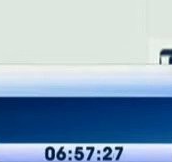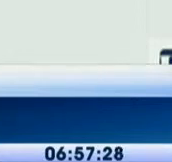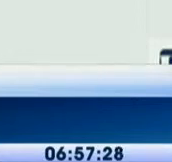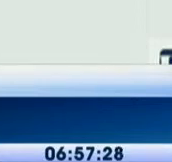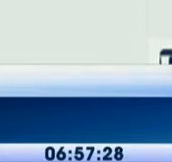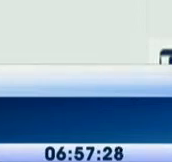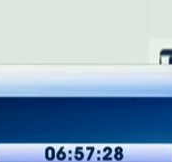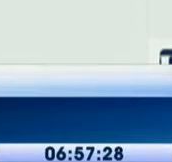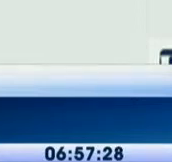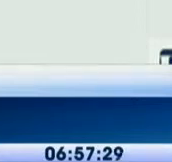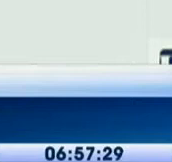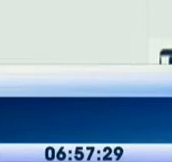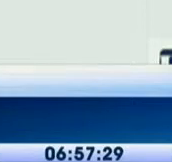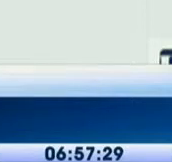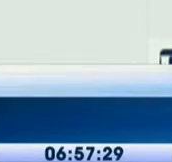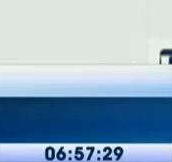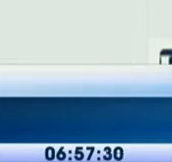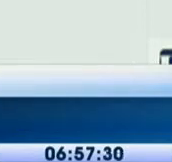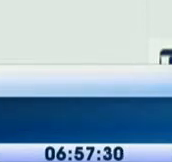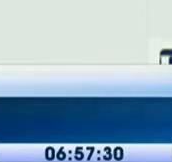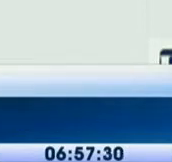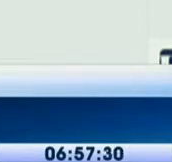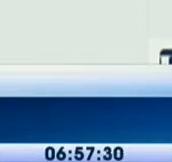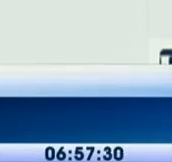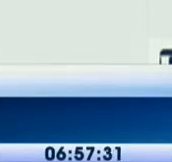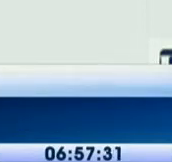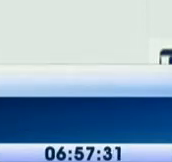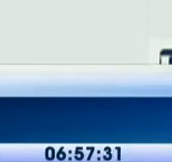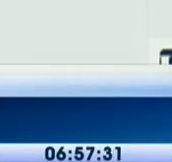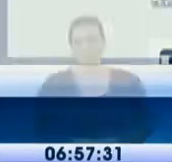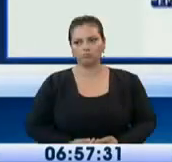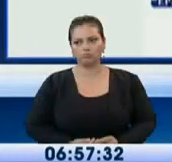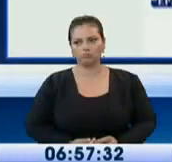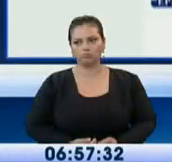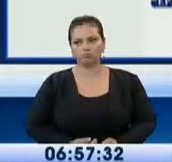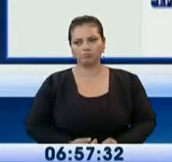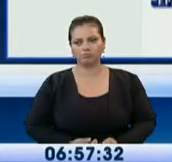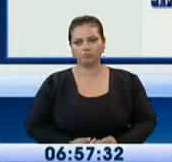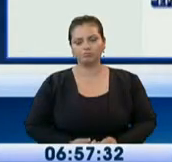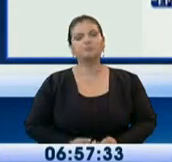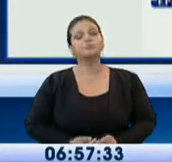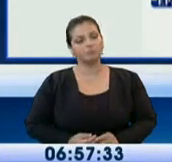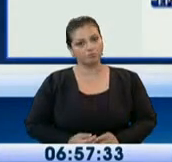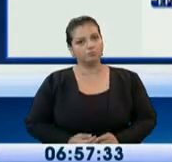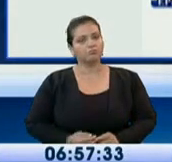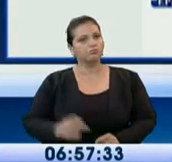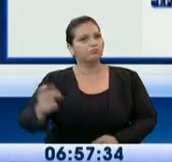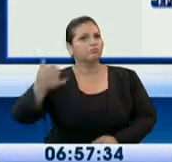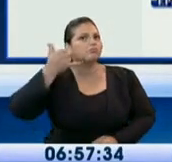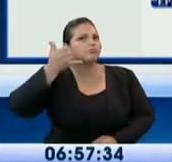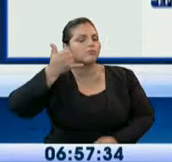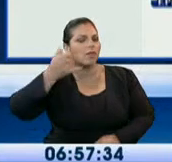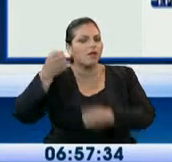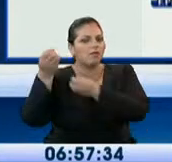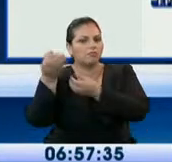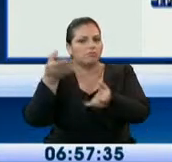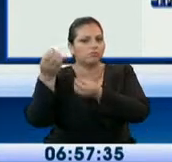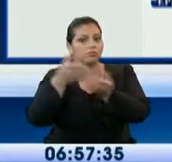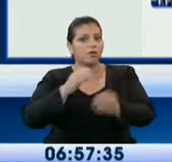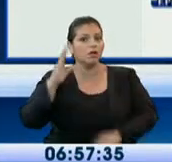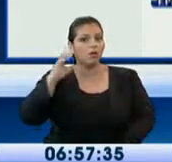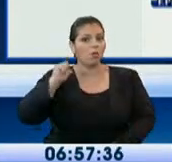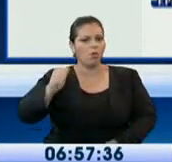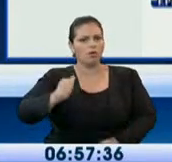es intenso aquí en la ciudad de Cuenca. Inmediatamente pues las llamadas telefónicas también en toda la ciudad, en toda la provincia,